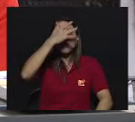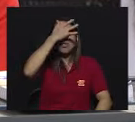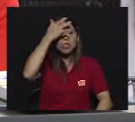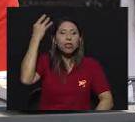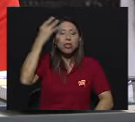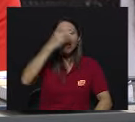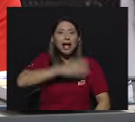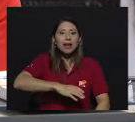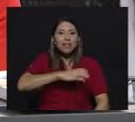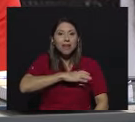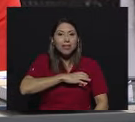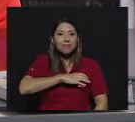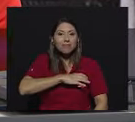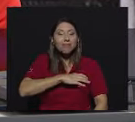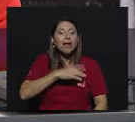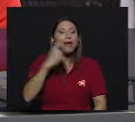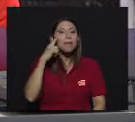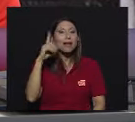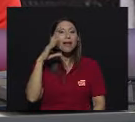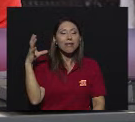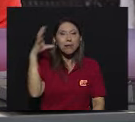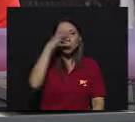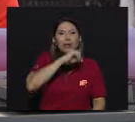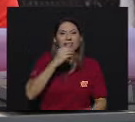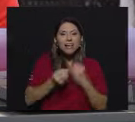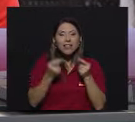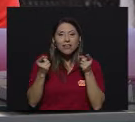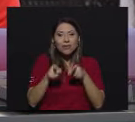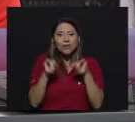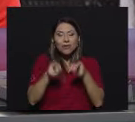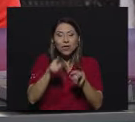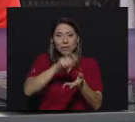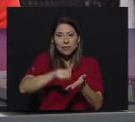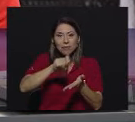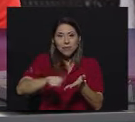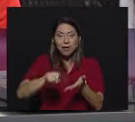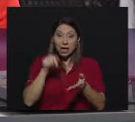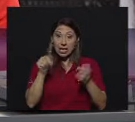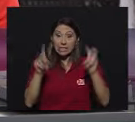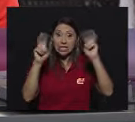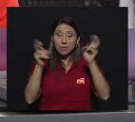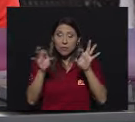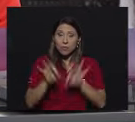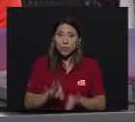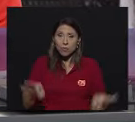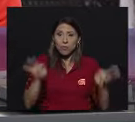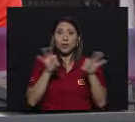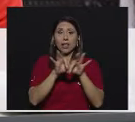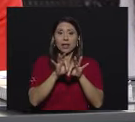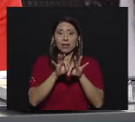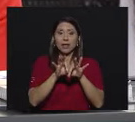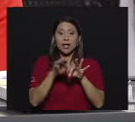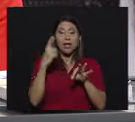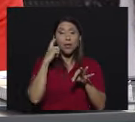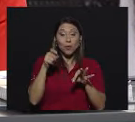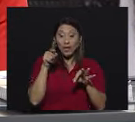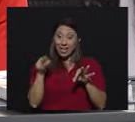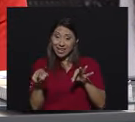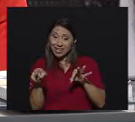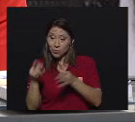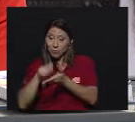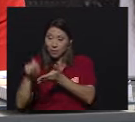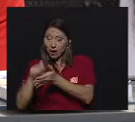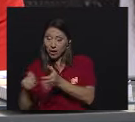repente nos olvidamos de la calidad de volver los ojos y ver qué es lo que estaba ocurriendo en primaria. Y esto es un tema que es muy importante porque enlaza